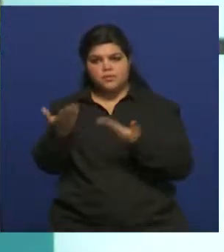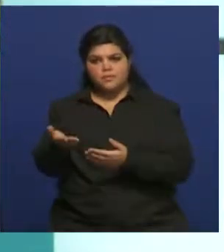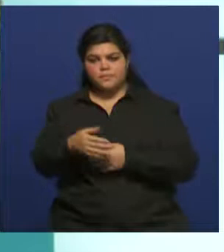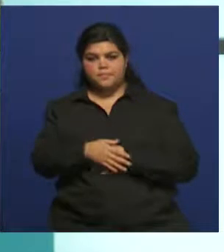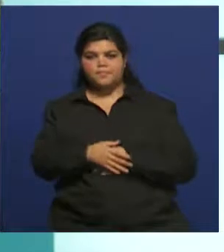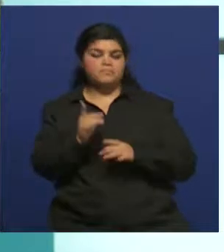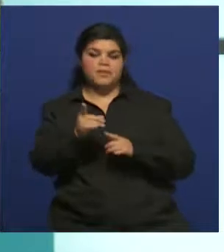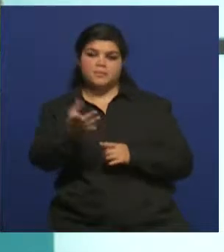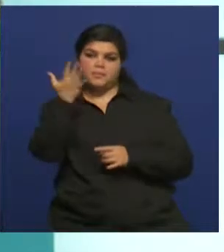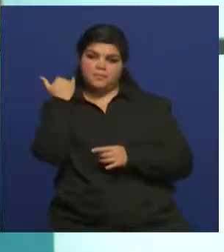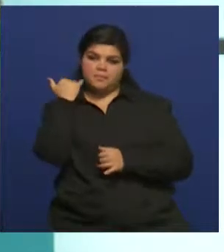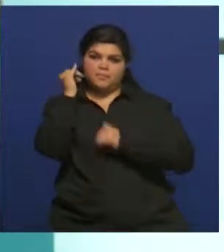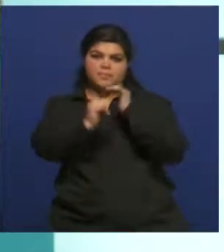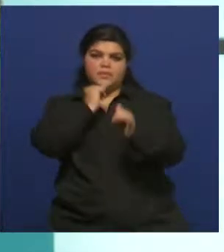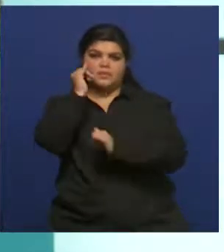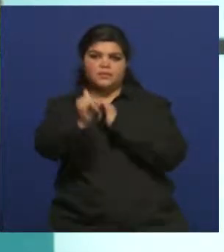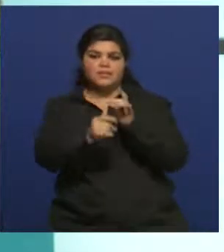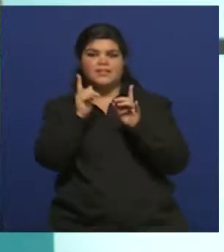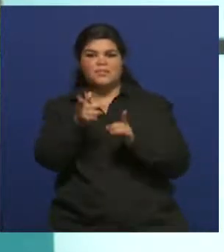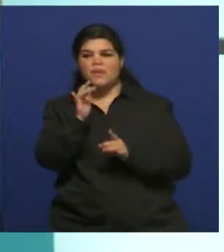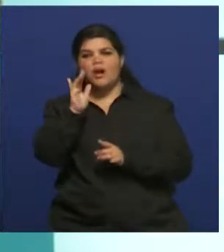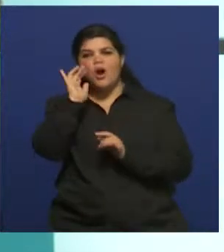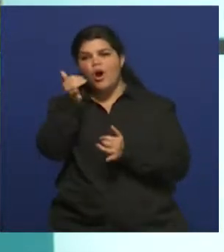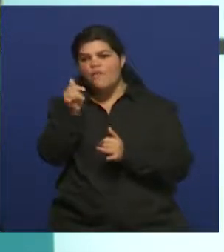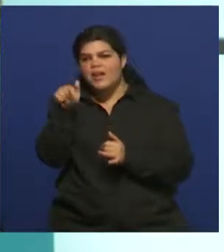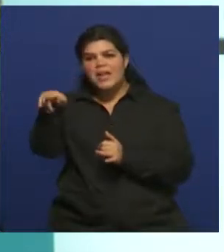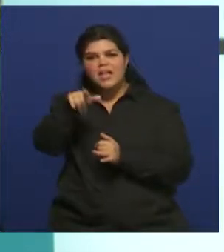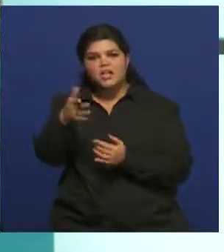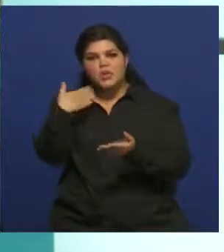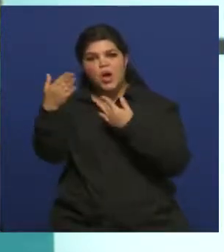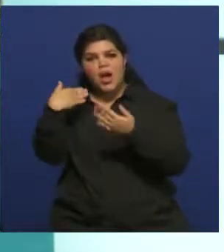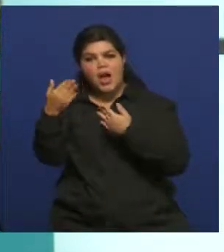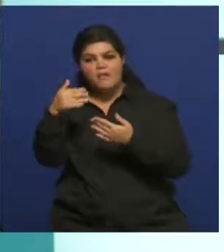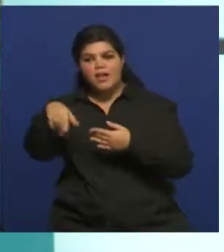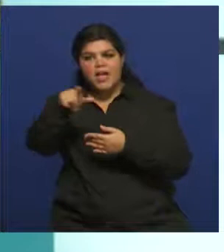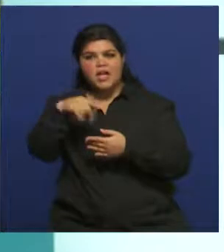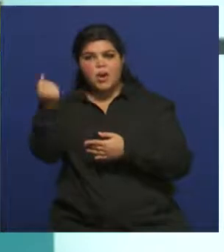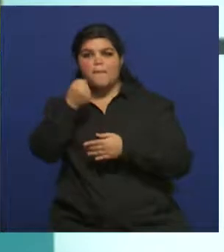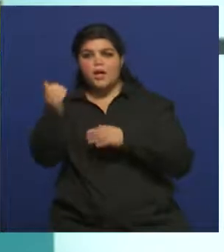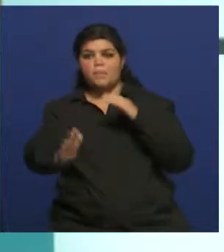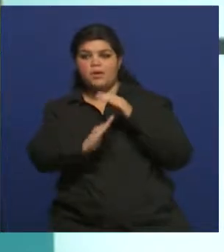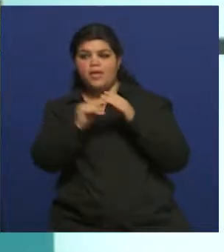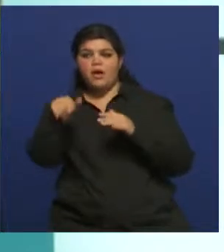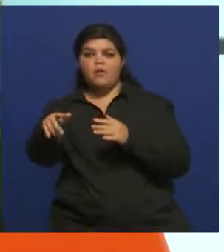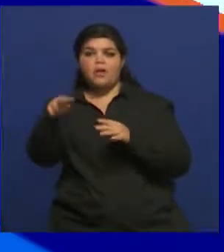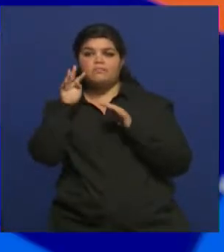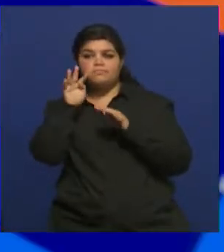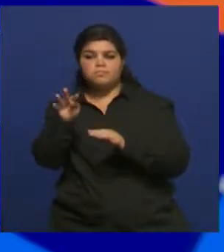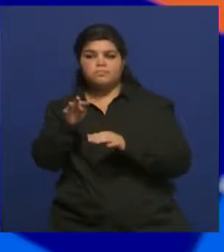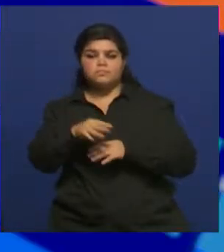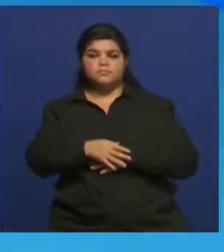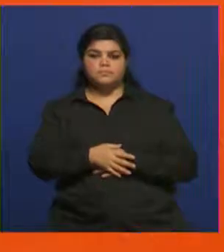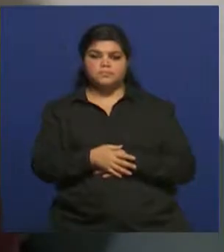como comentaba, también hablábamos con los chicos que son los protagonistas en esta nota y bueno, los escuchamos. A ver.